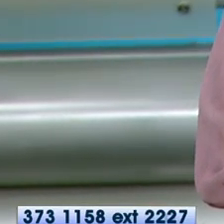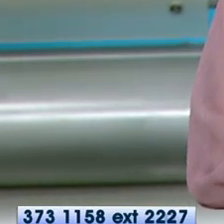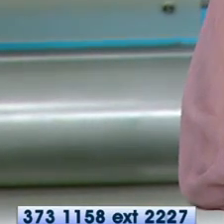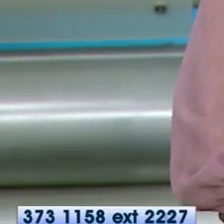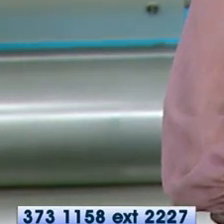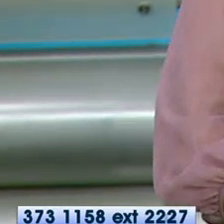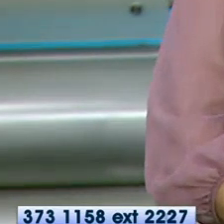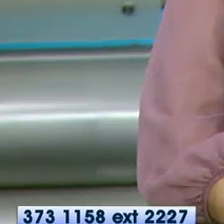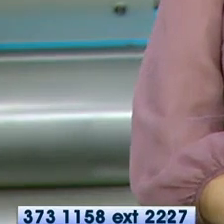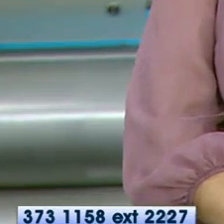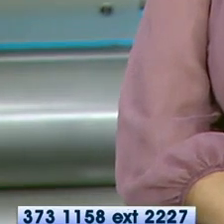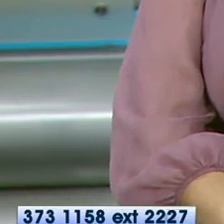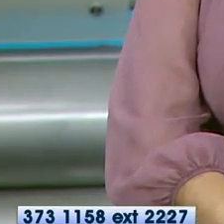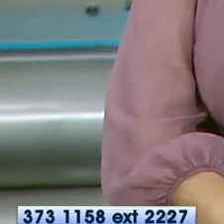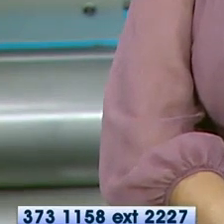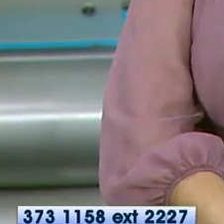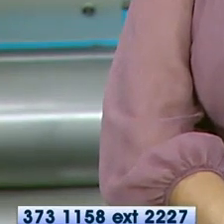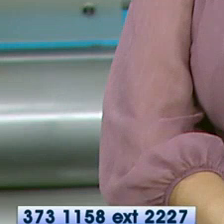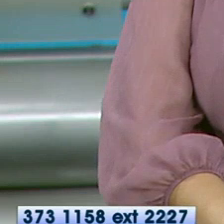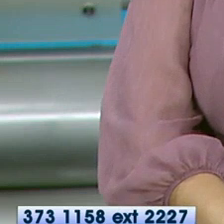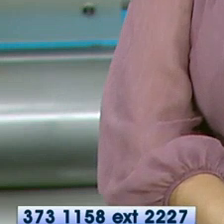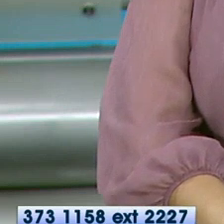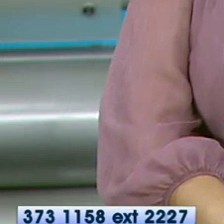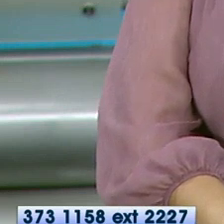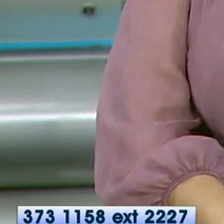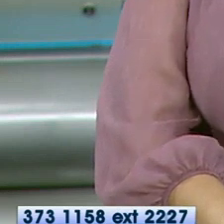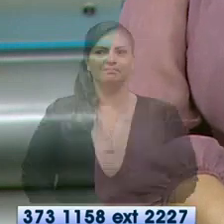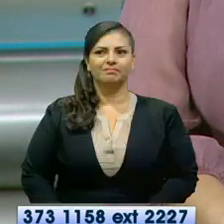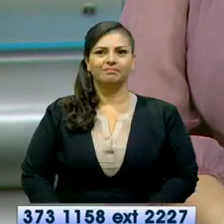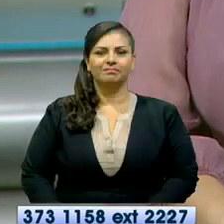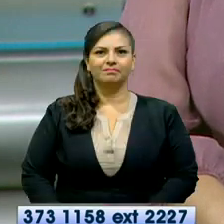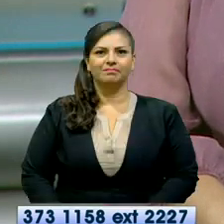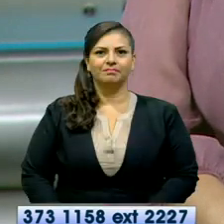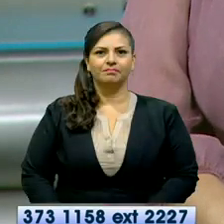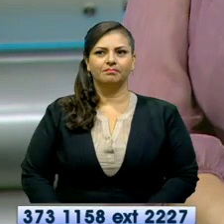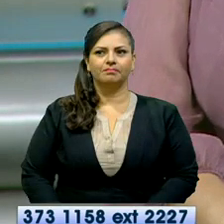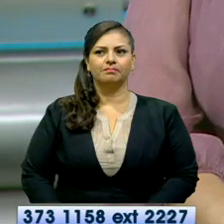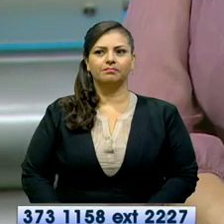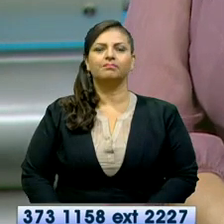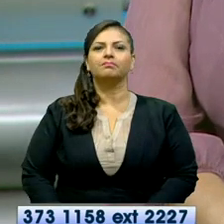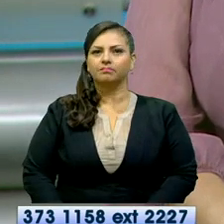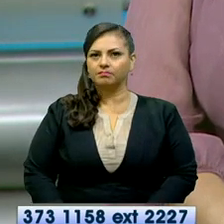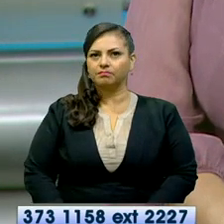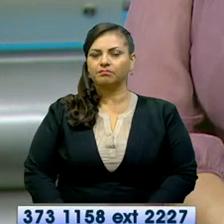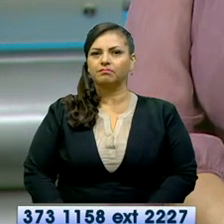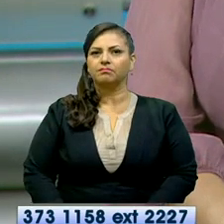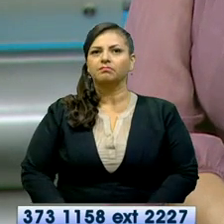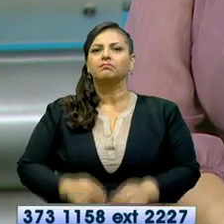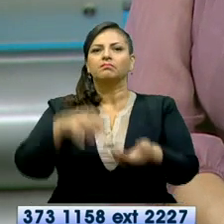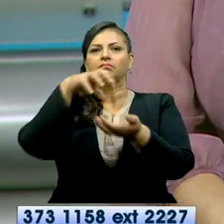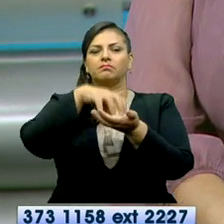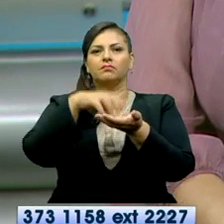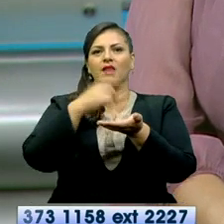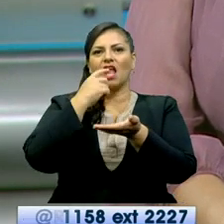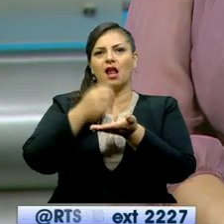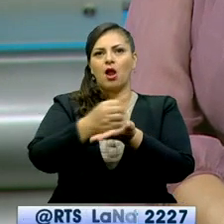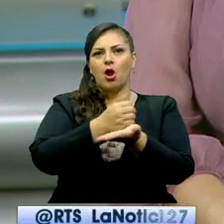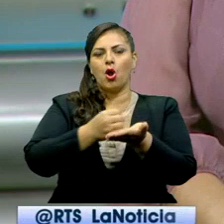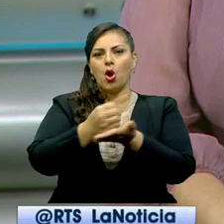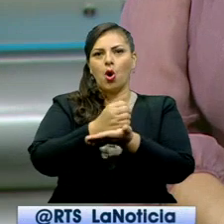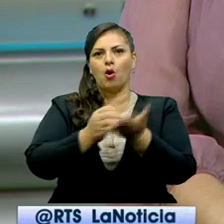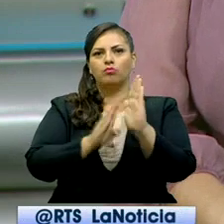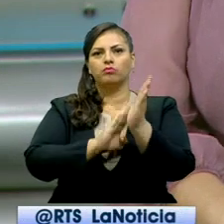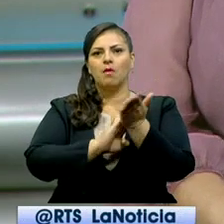11 resultaron heridas cuando un bus de transporte intercantonal cayó a un barranco en la vía Pasaje Chilla en la provincia de El